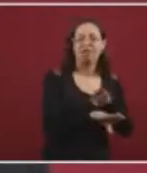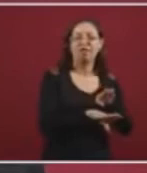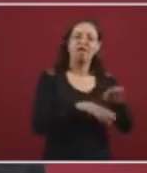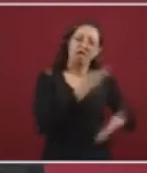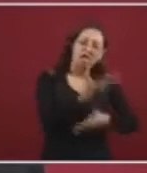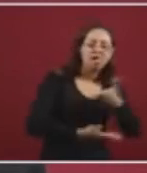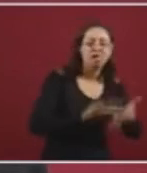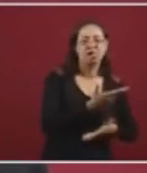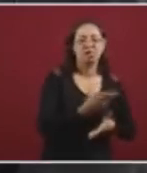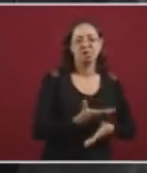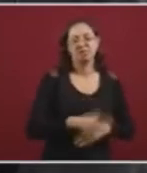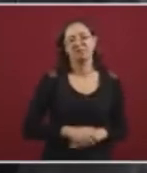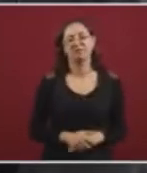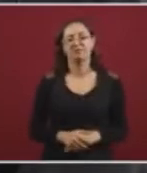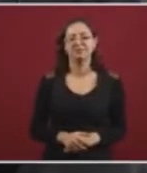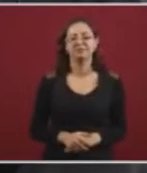del poder.